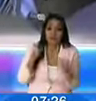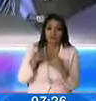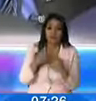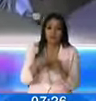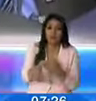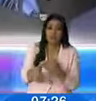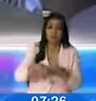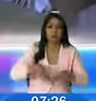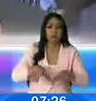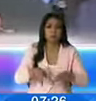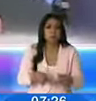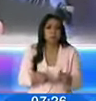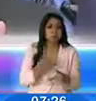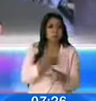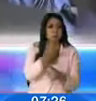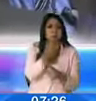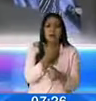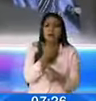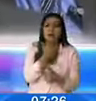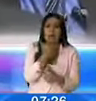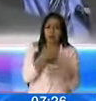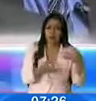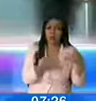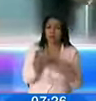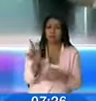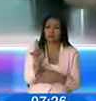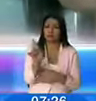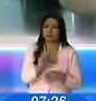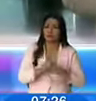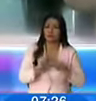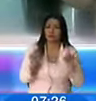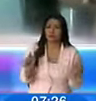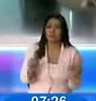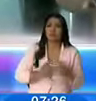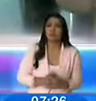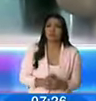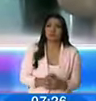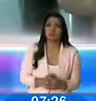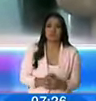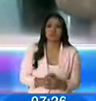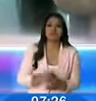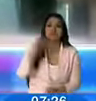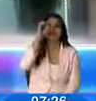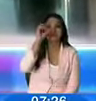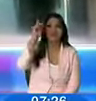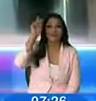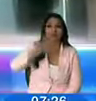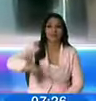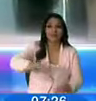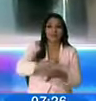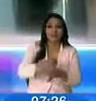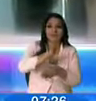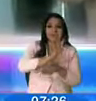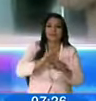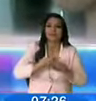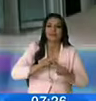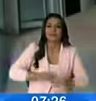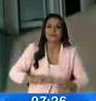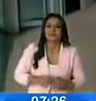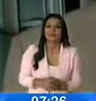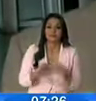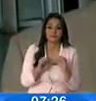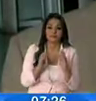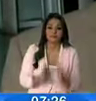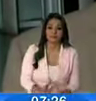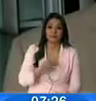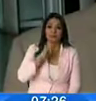se quiera endilgar una responsabilidad judicial. Esta declaración causó diferentes reacciones en la Asamblea. Los legisladores aseguran